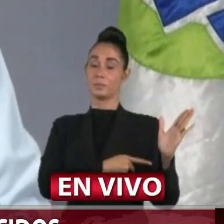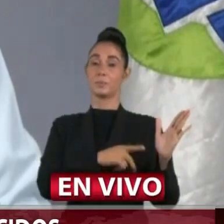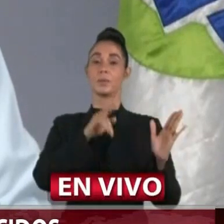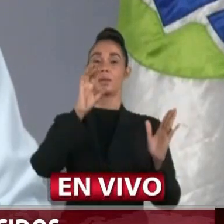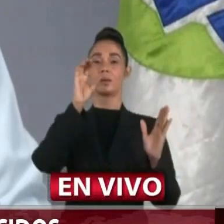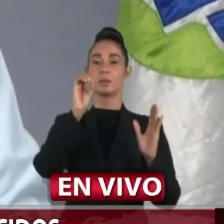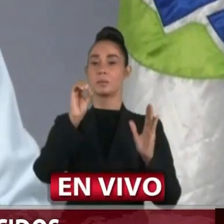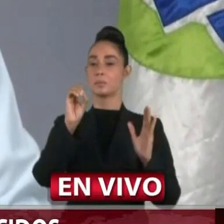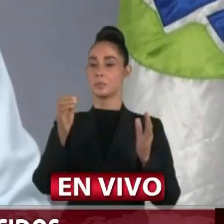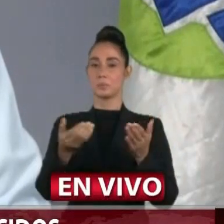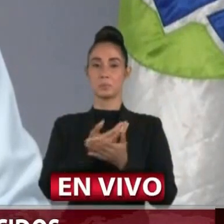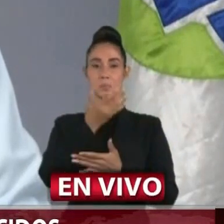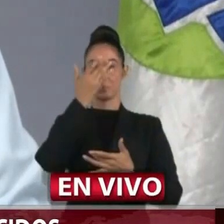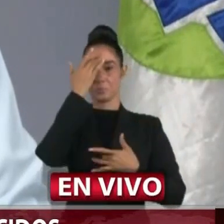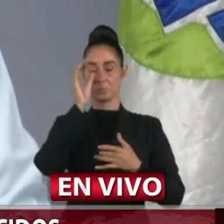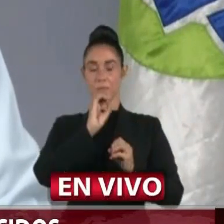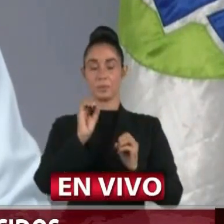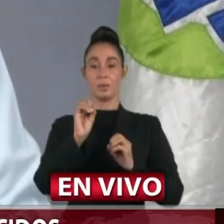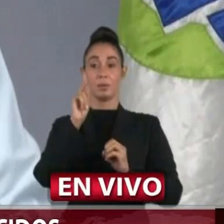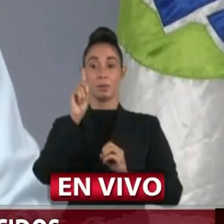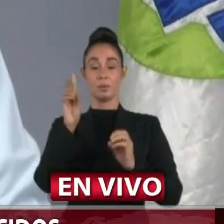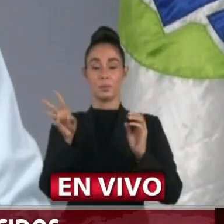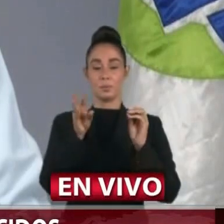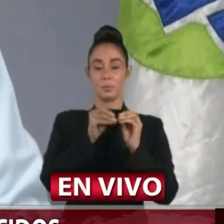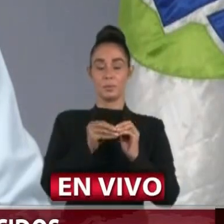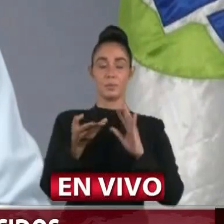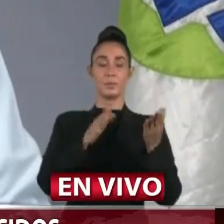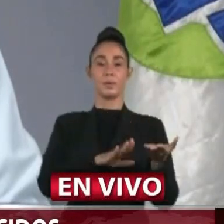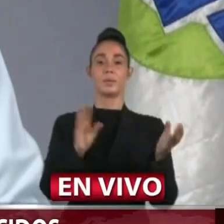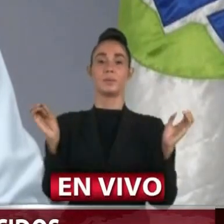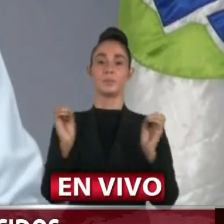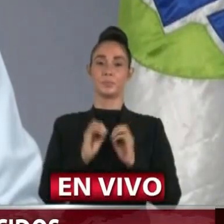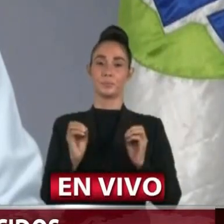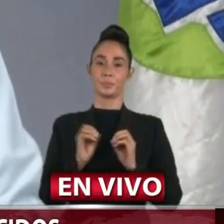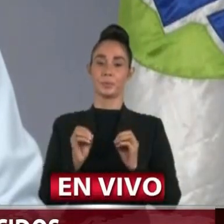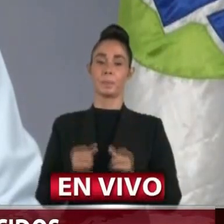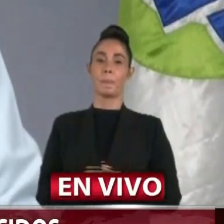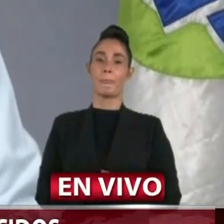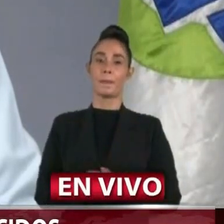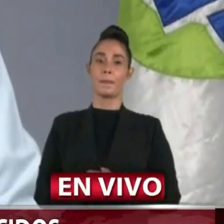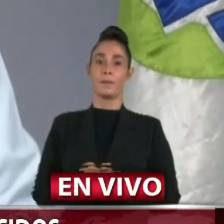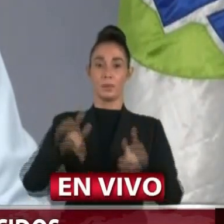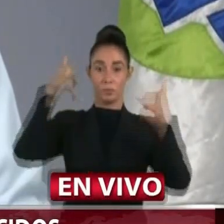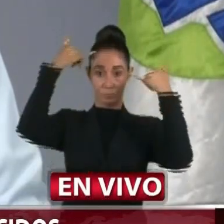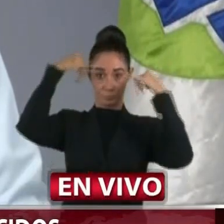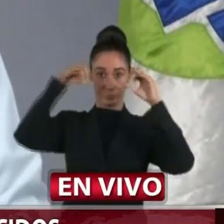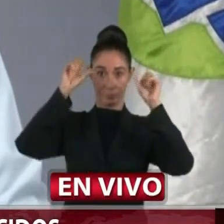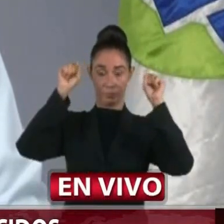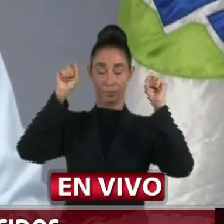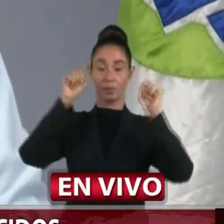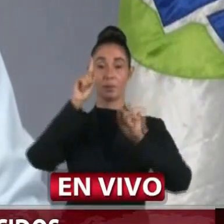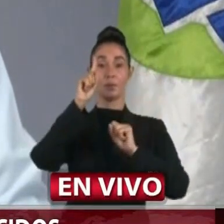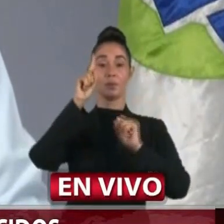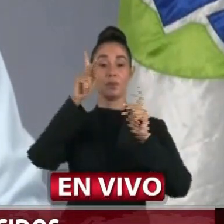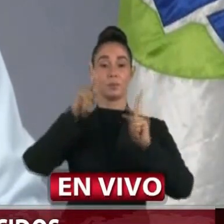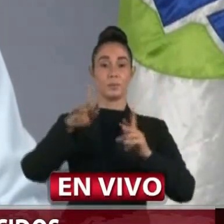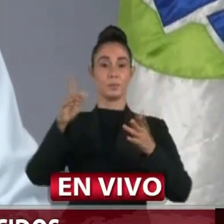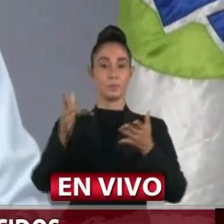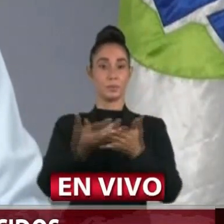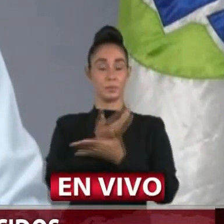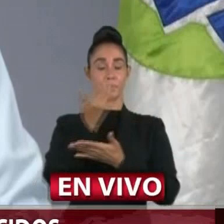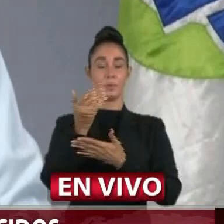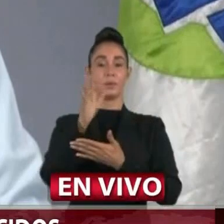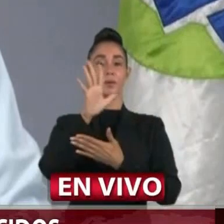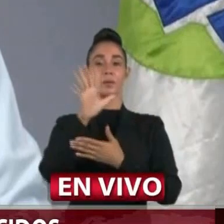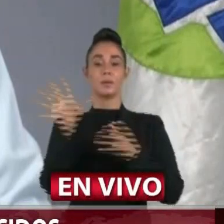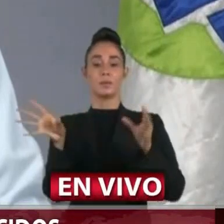casos nuevos, 1 acumulado, 0 fallecimiento. El Ceibo, 1 caso nuevo,